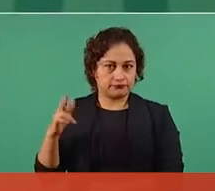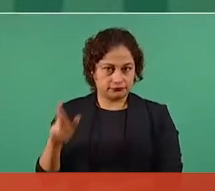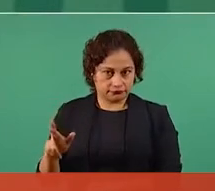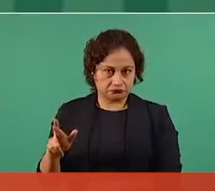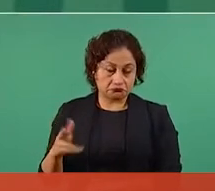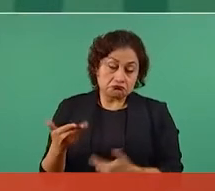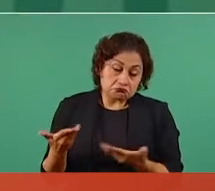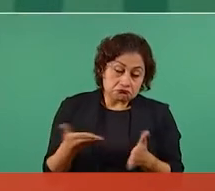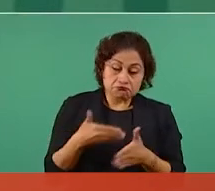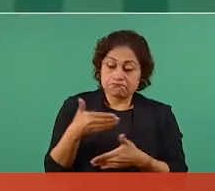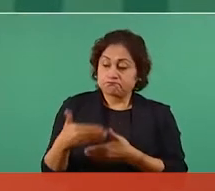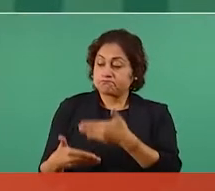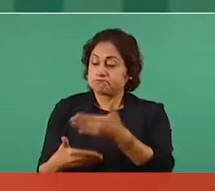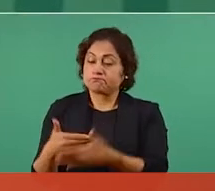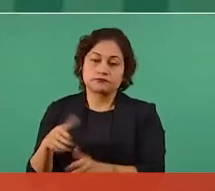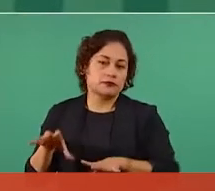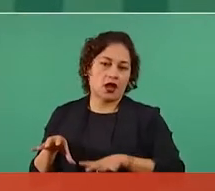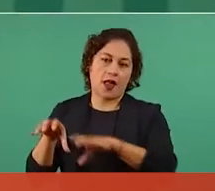detuvo